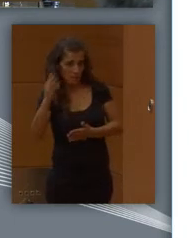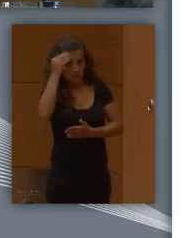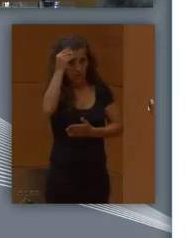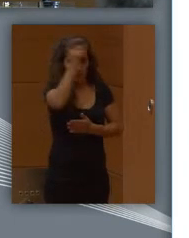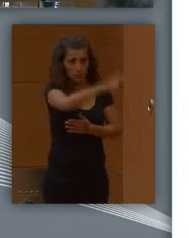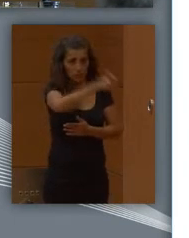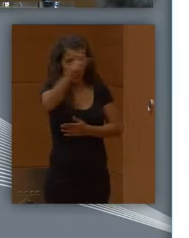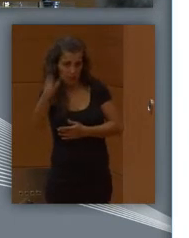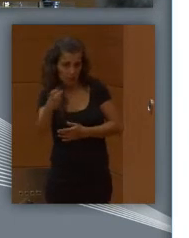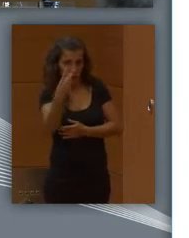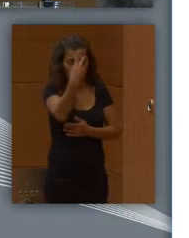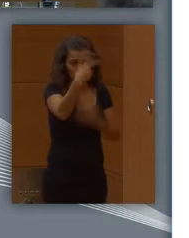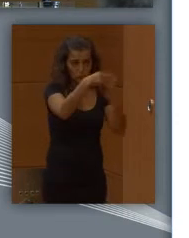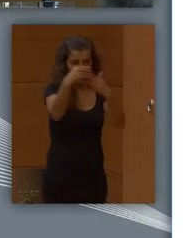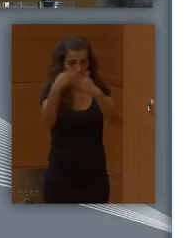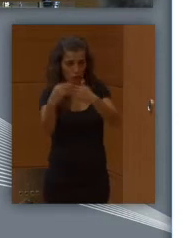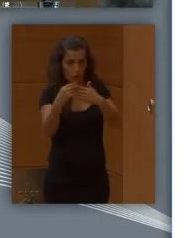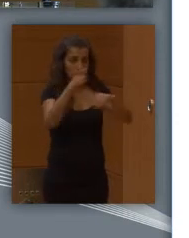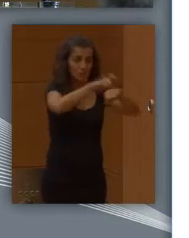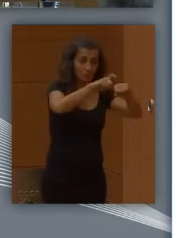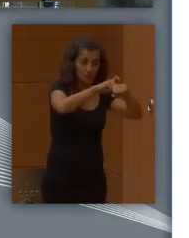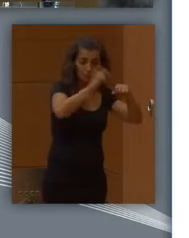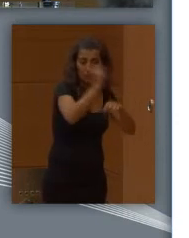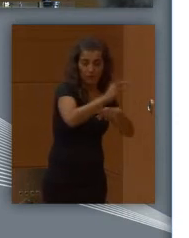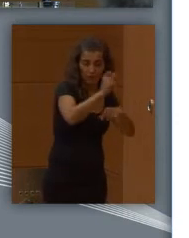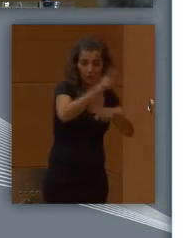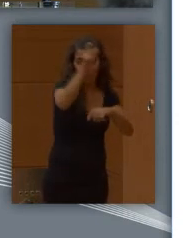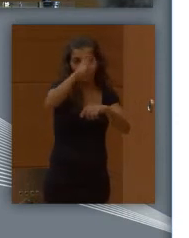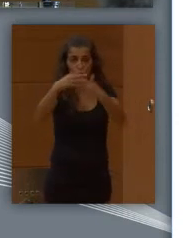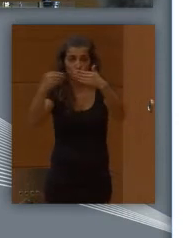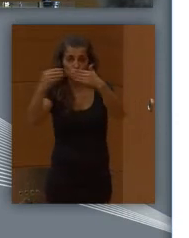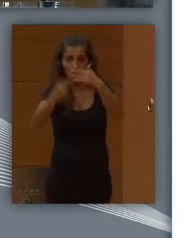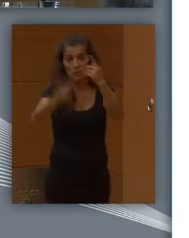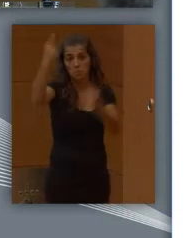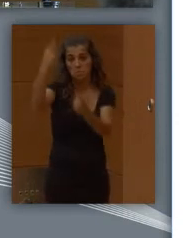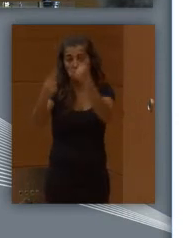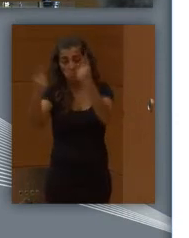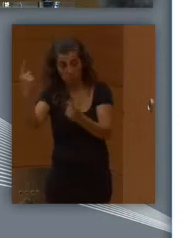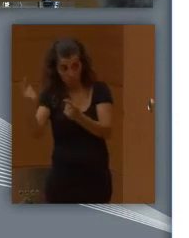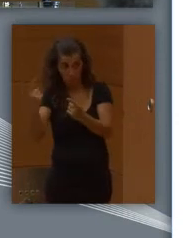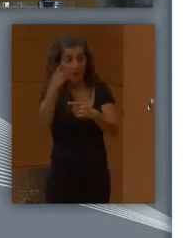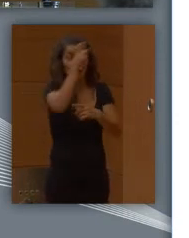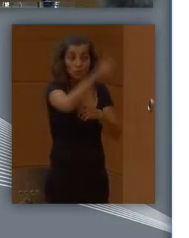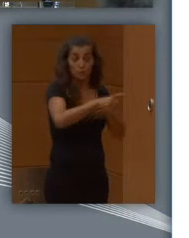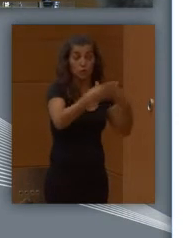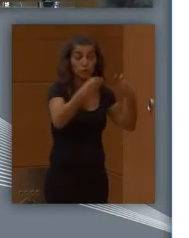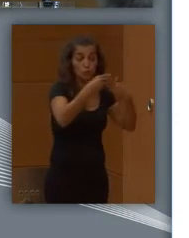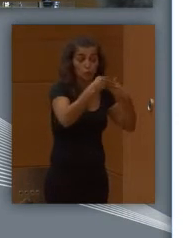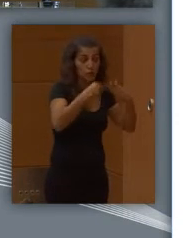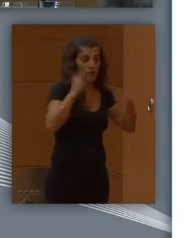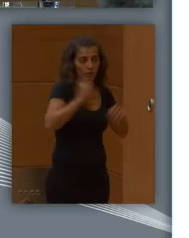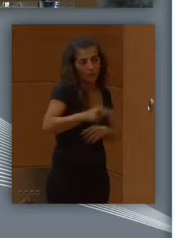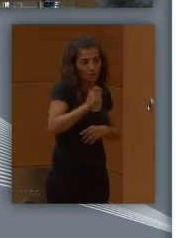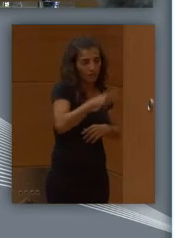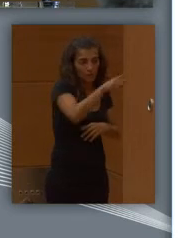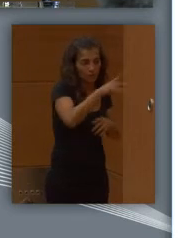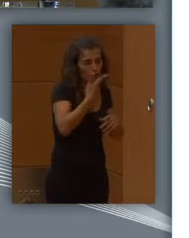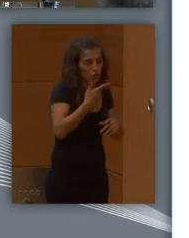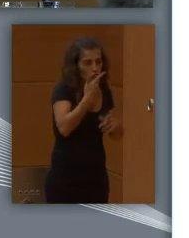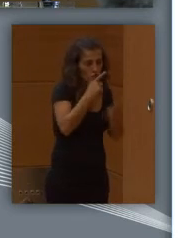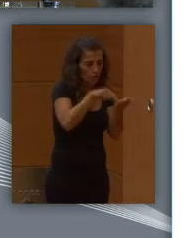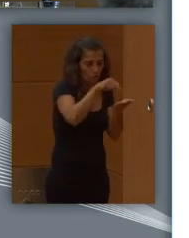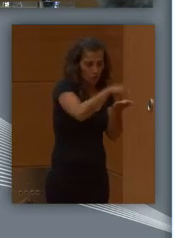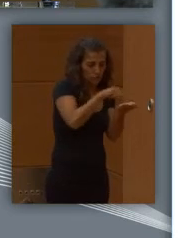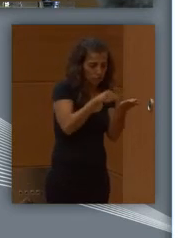usuarios ocasionales y los usuarios habituales. Evidentemente, el usuario habitual, al final, conoce la aplicación, la maneja de